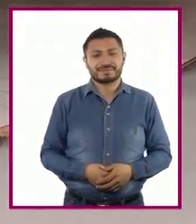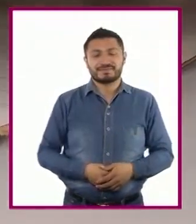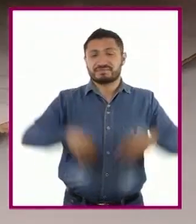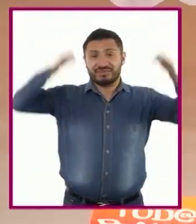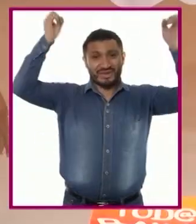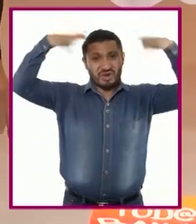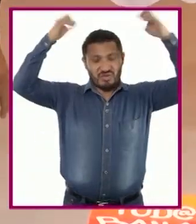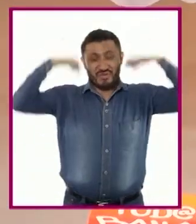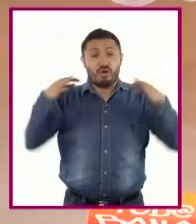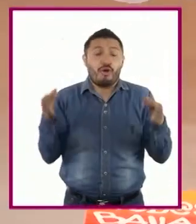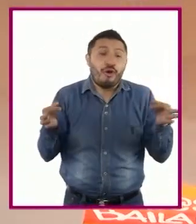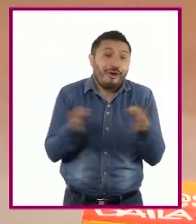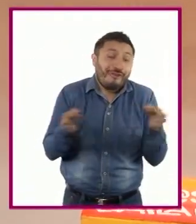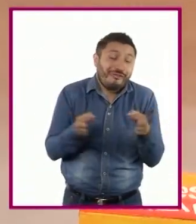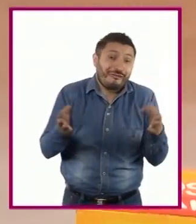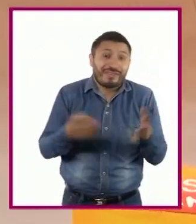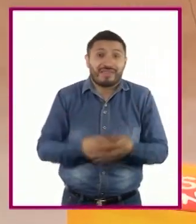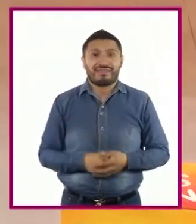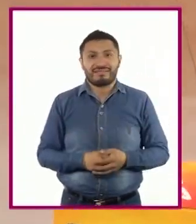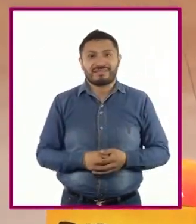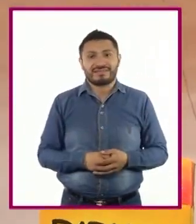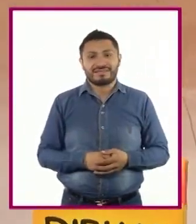Llovió, hizo frío.